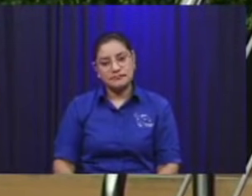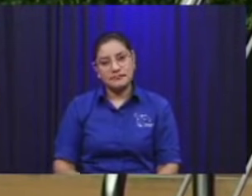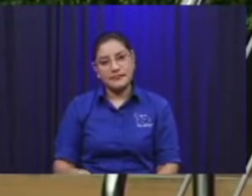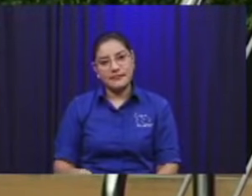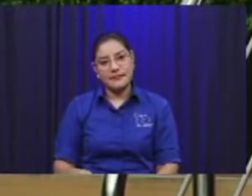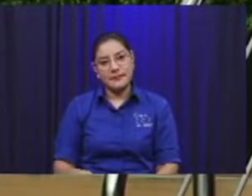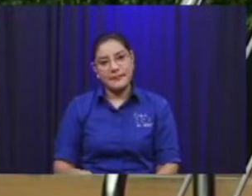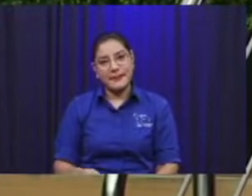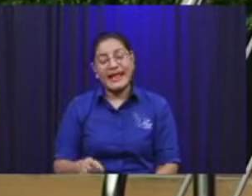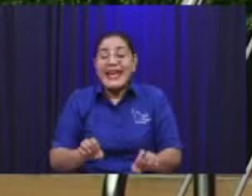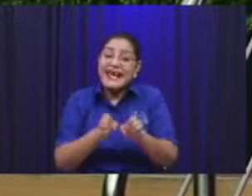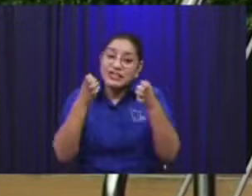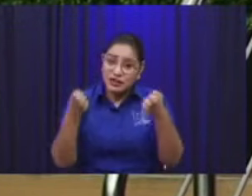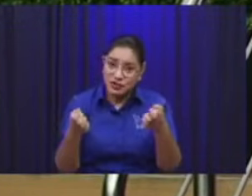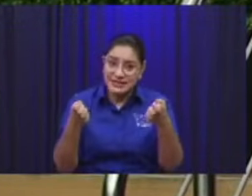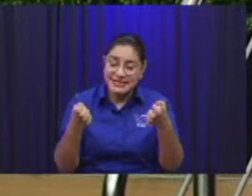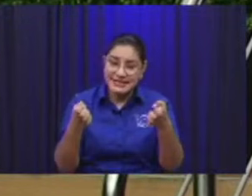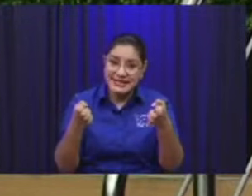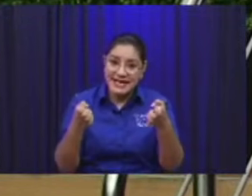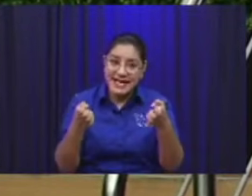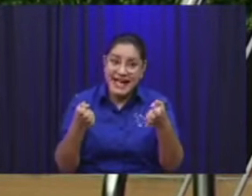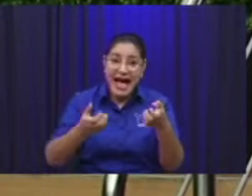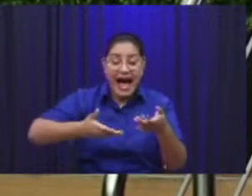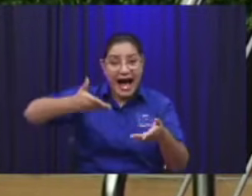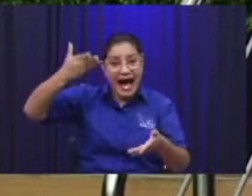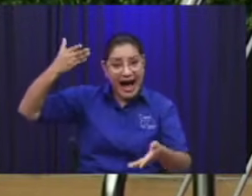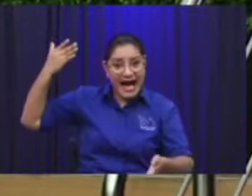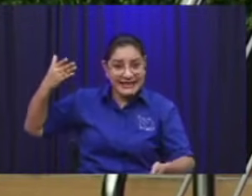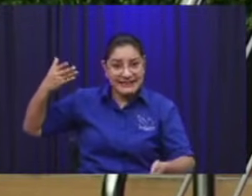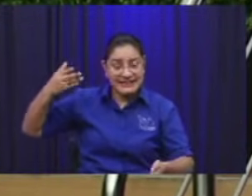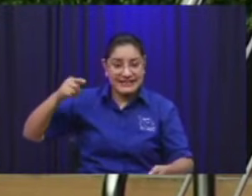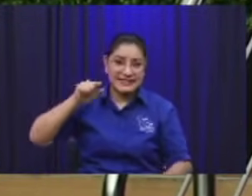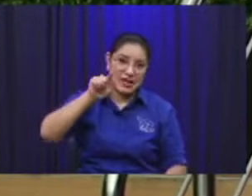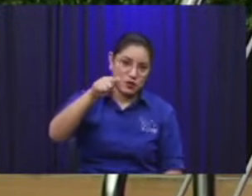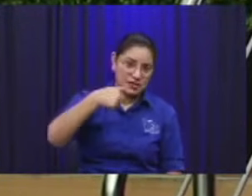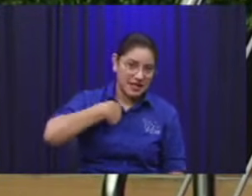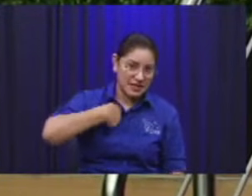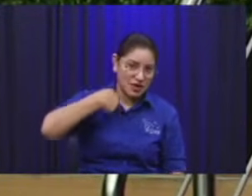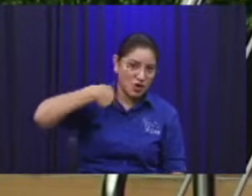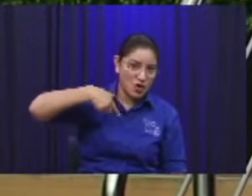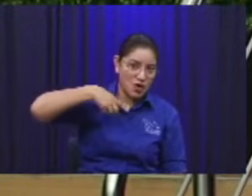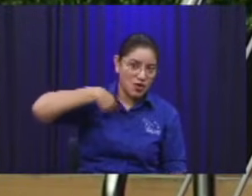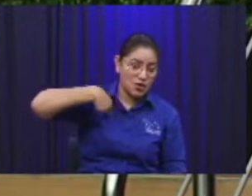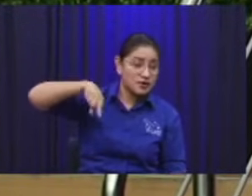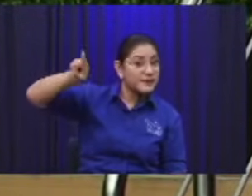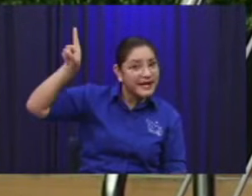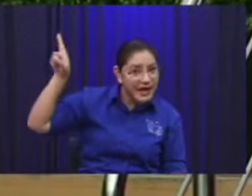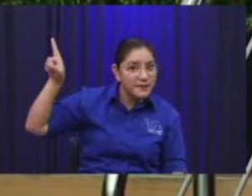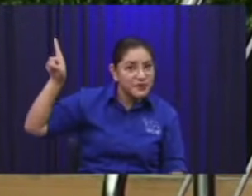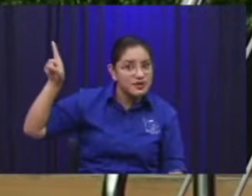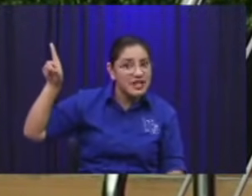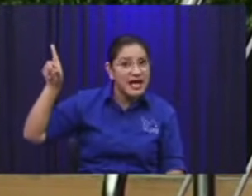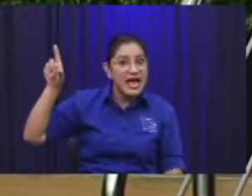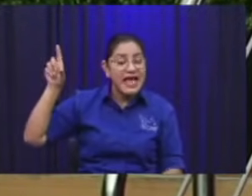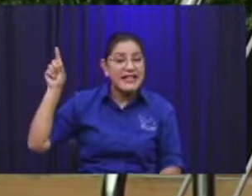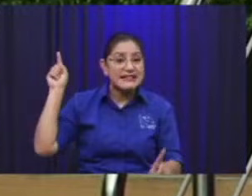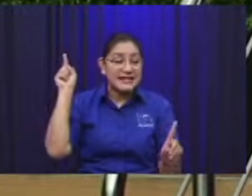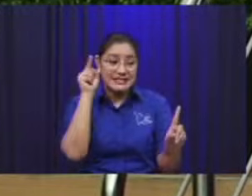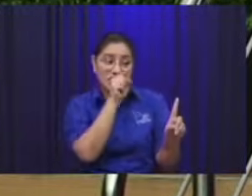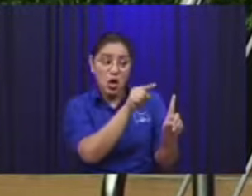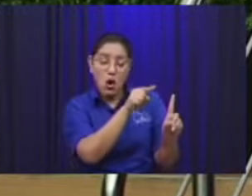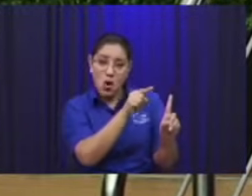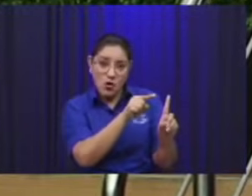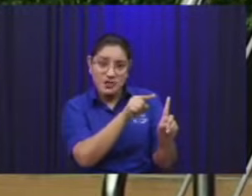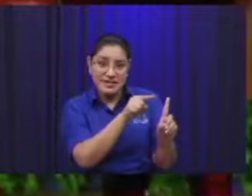pero quiere decir que antes de que antes de que se va y esos objetos ya tienen que estar en nuestro poder